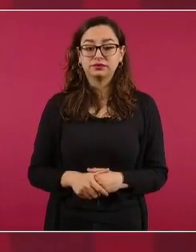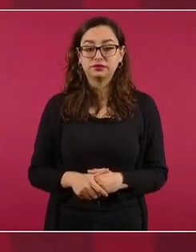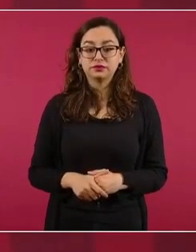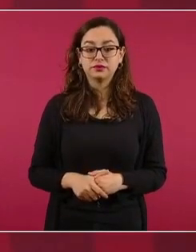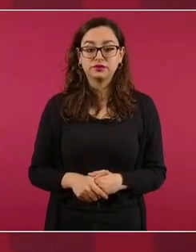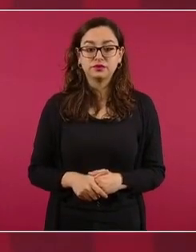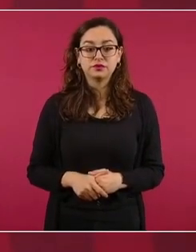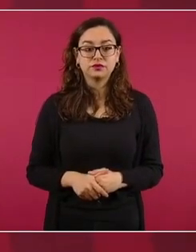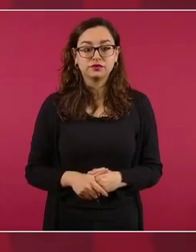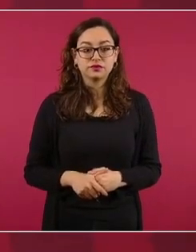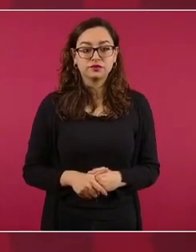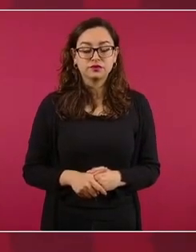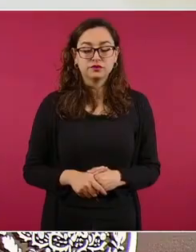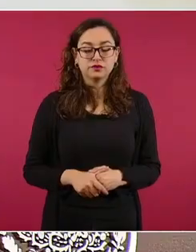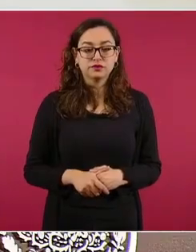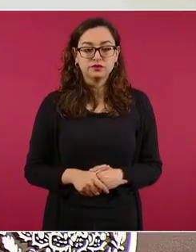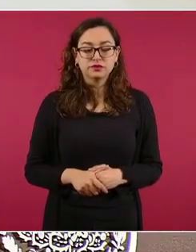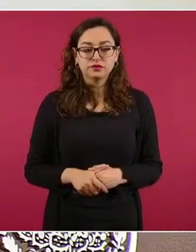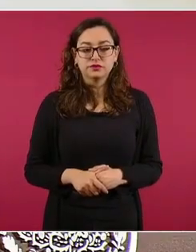pendiente, ¿sí?